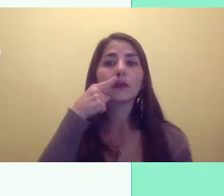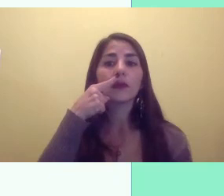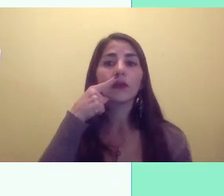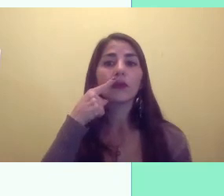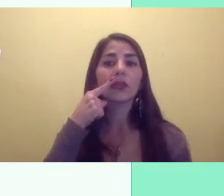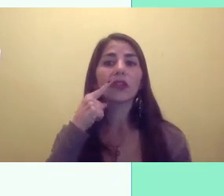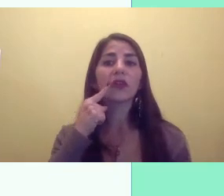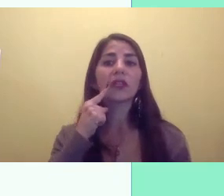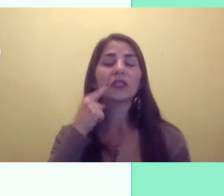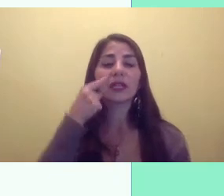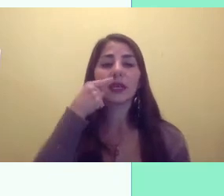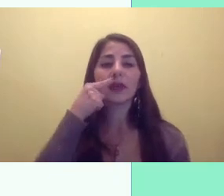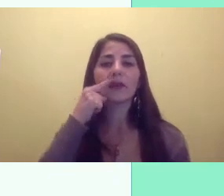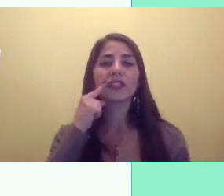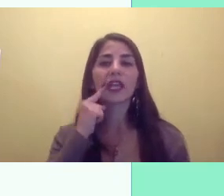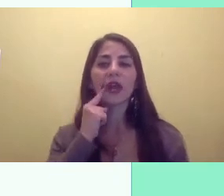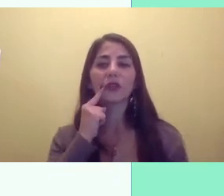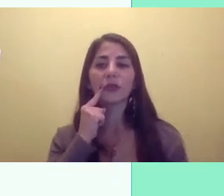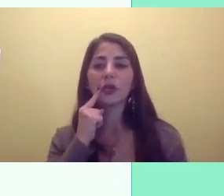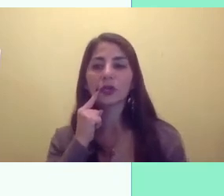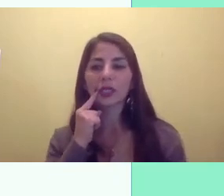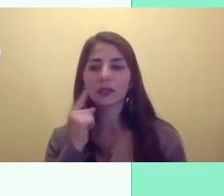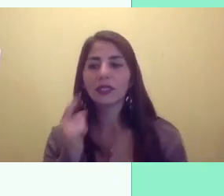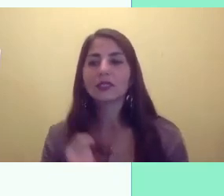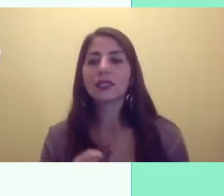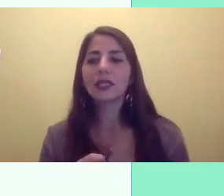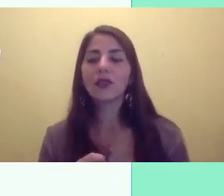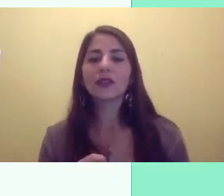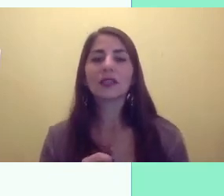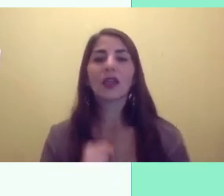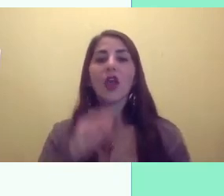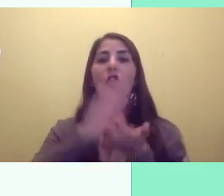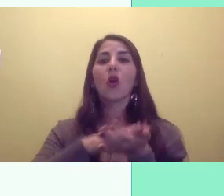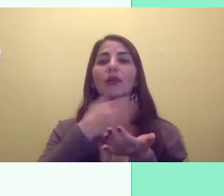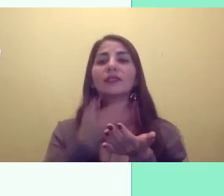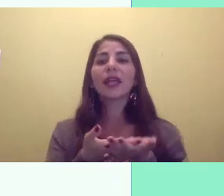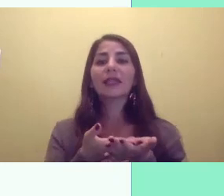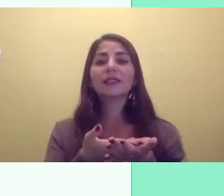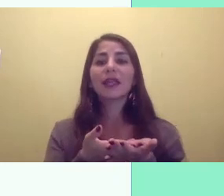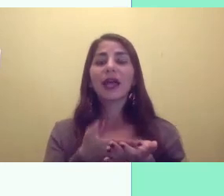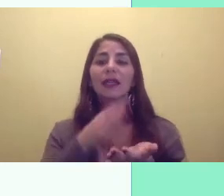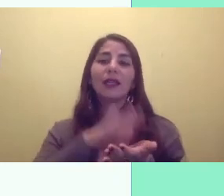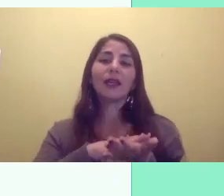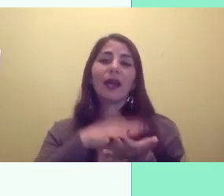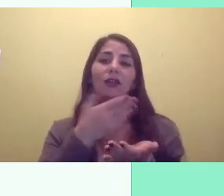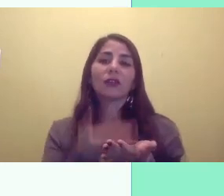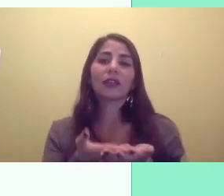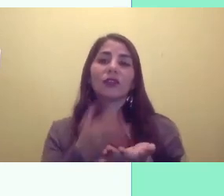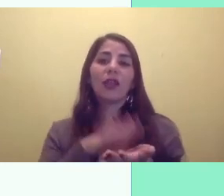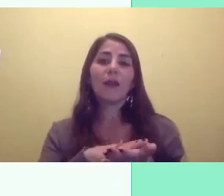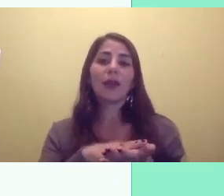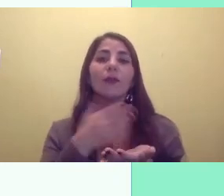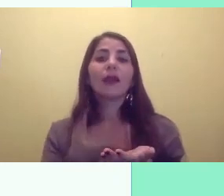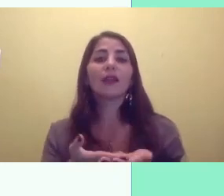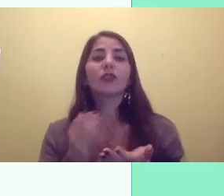hombre, un dedo índice aquí, como señalando un bigote. Si quiero decir ¿cómo estás? Aquí hay